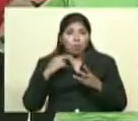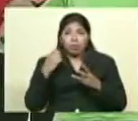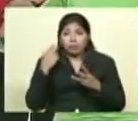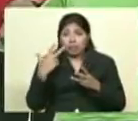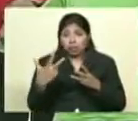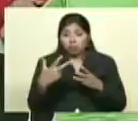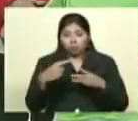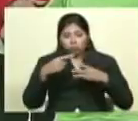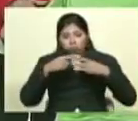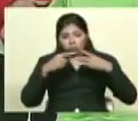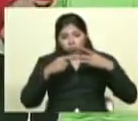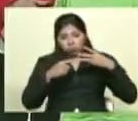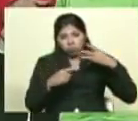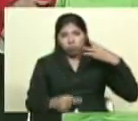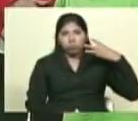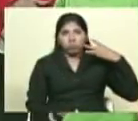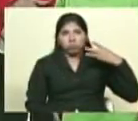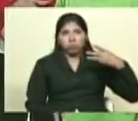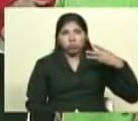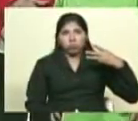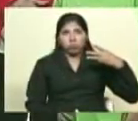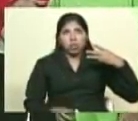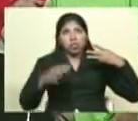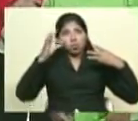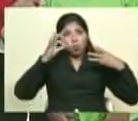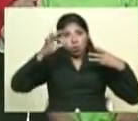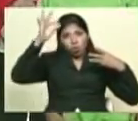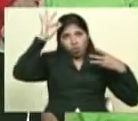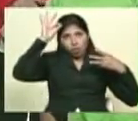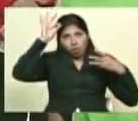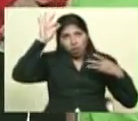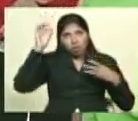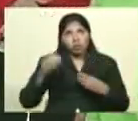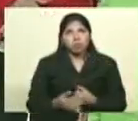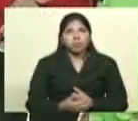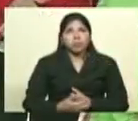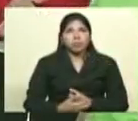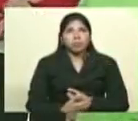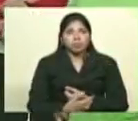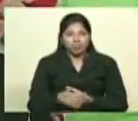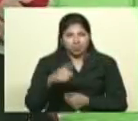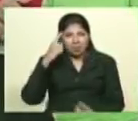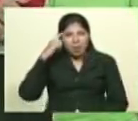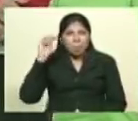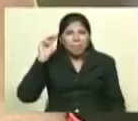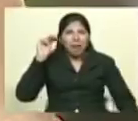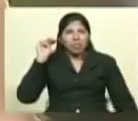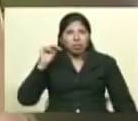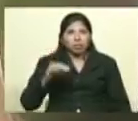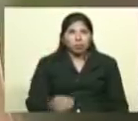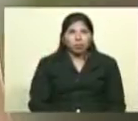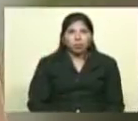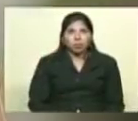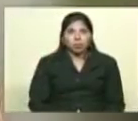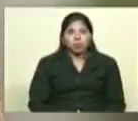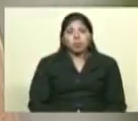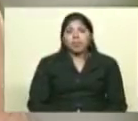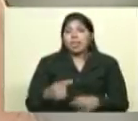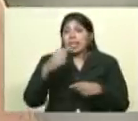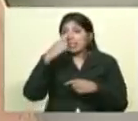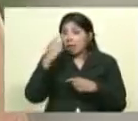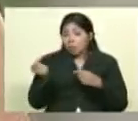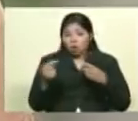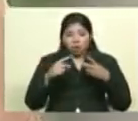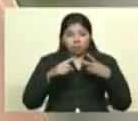raíces. Simón Rodríguez, el maestro, el sabio. Ezequiel Zamora,